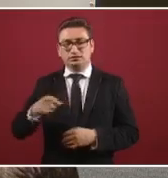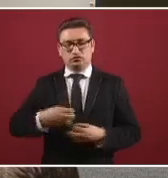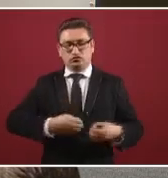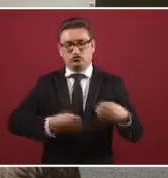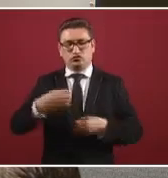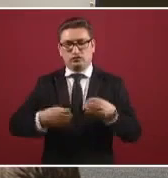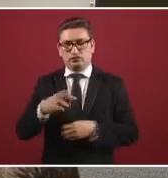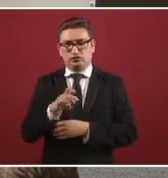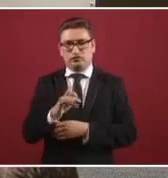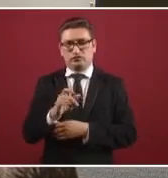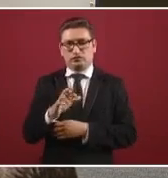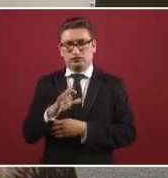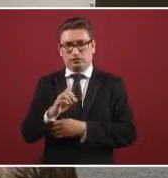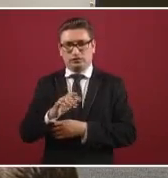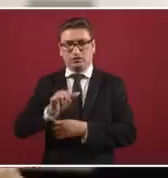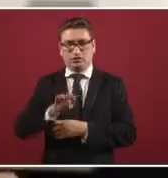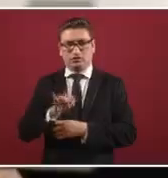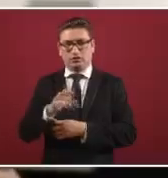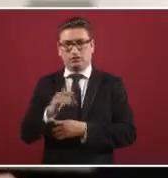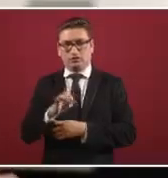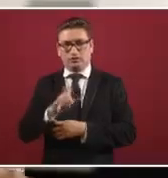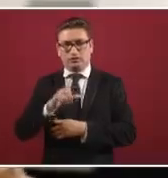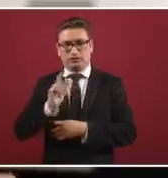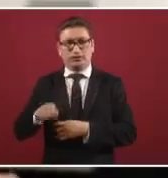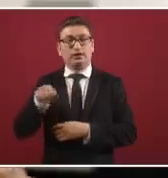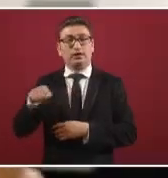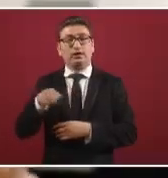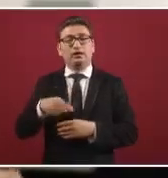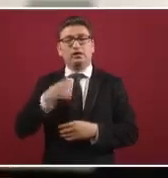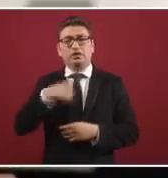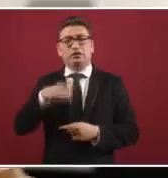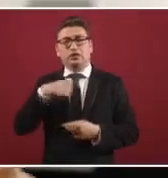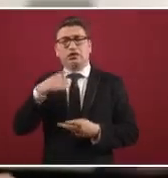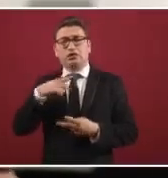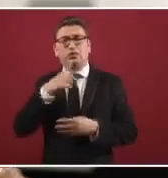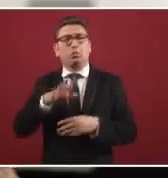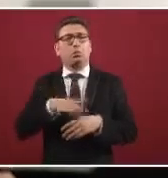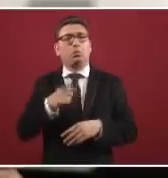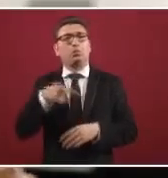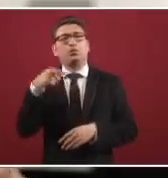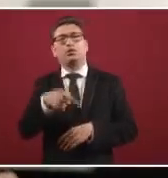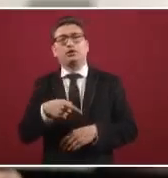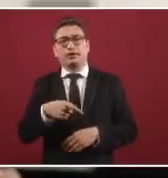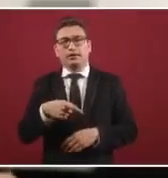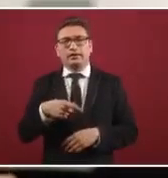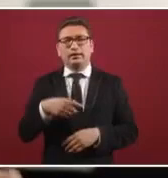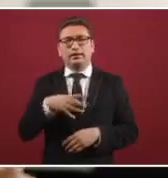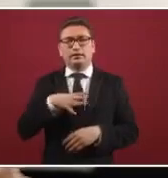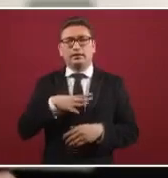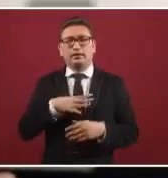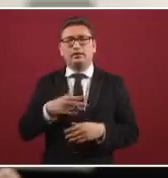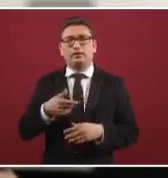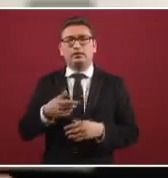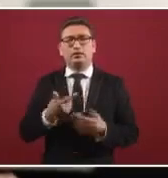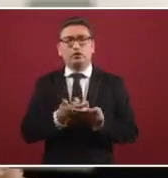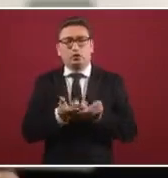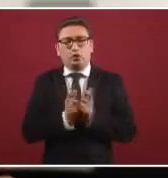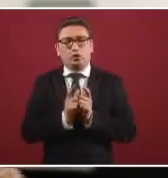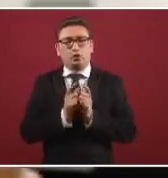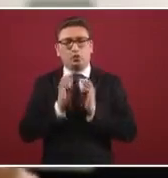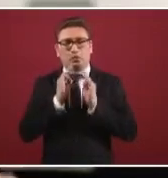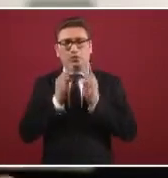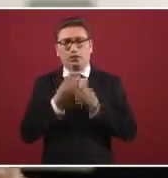Rosario Abigail Tinoco Rincón, quien tiene diversas denuncias por supuestamente pertenecer al llamado cártel